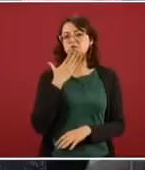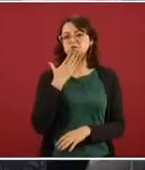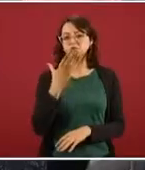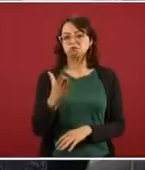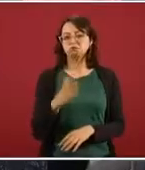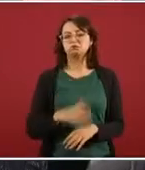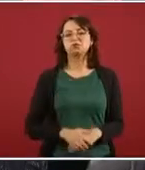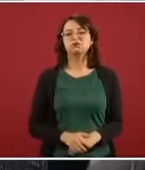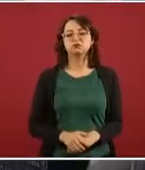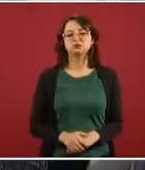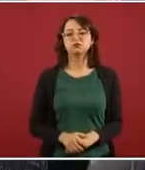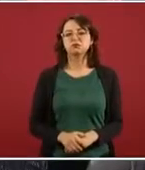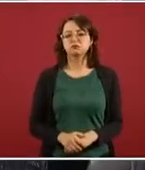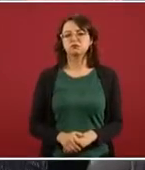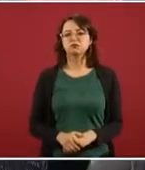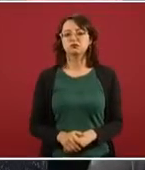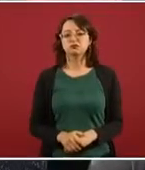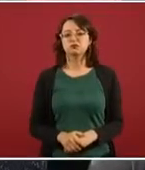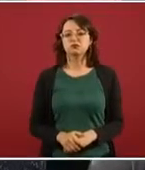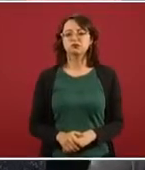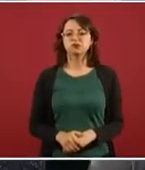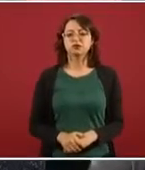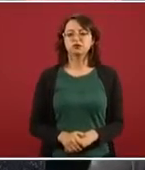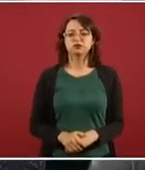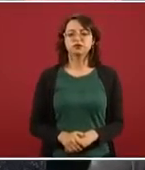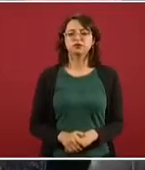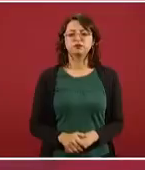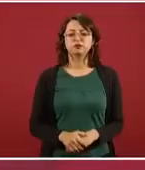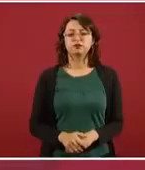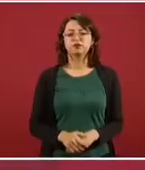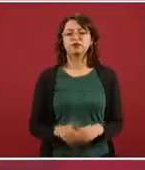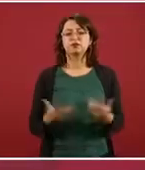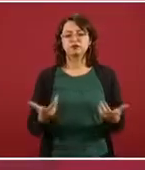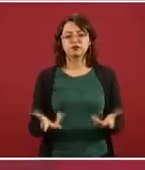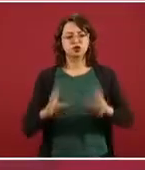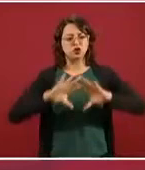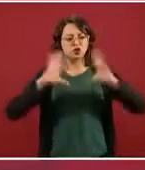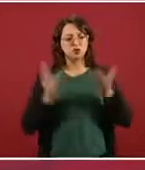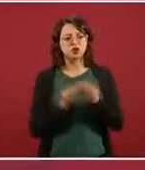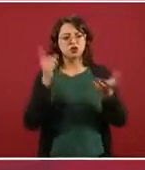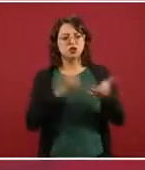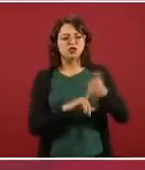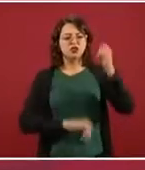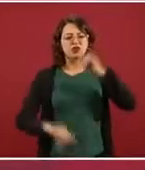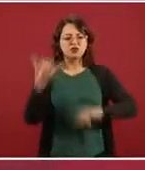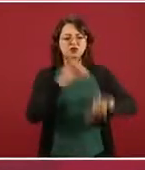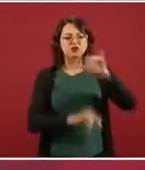que vamos a informar cómo es un laboratorio,